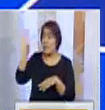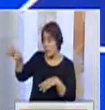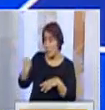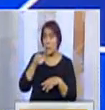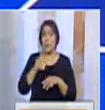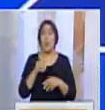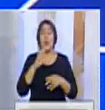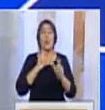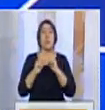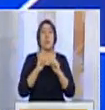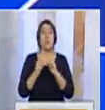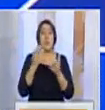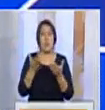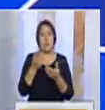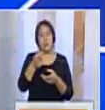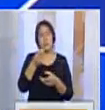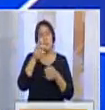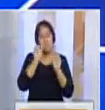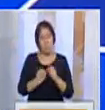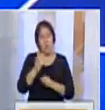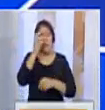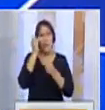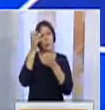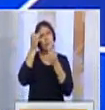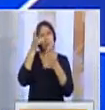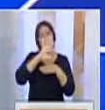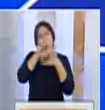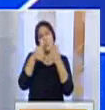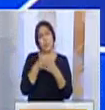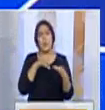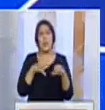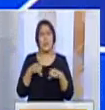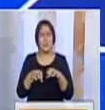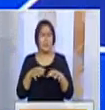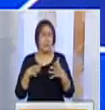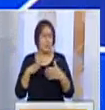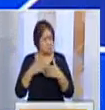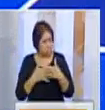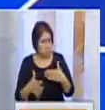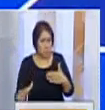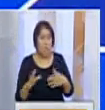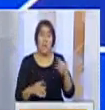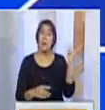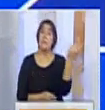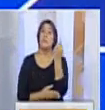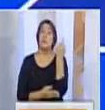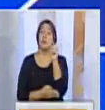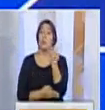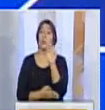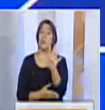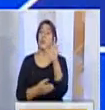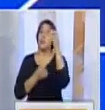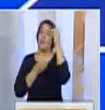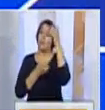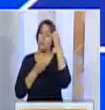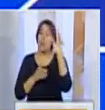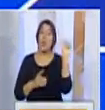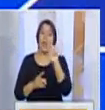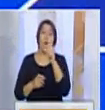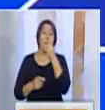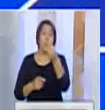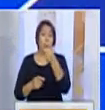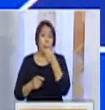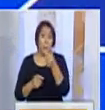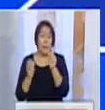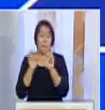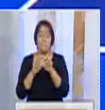de informarse sobre todas las actividades que vamos a tener, porque es importante que ustedes estén informados de no solo las conferencias, sino las diferentes